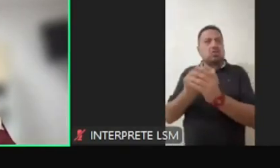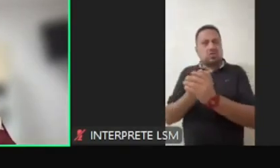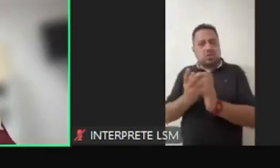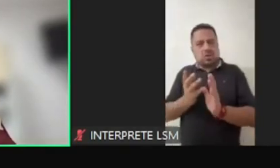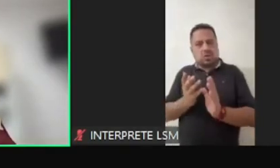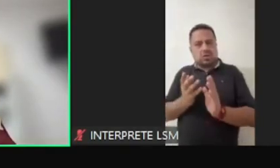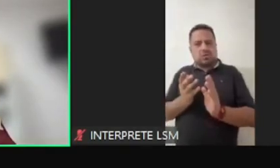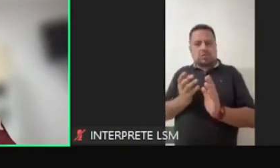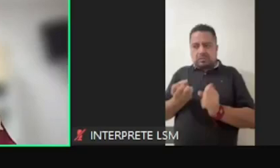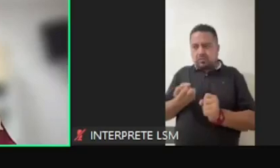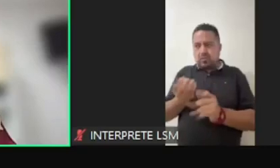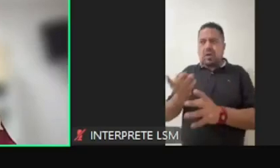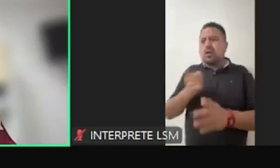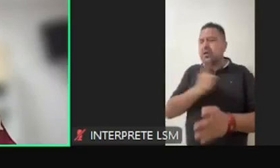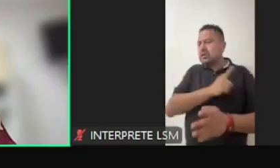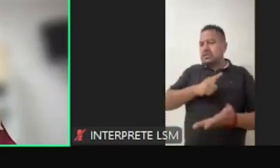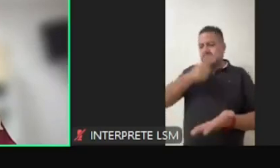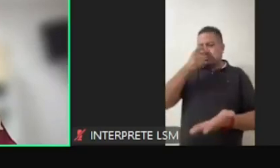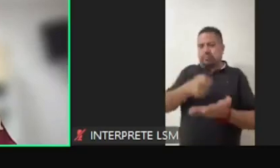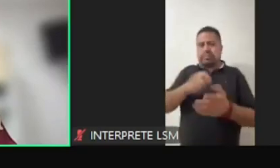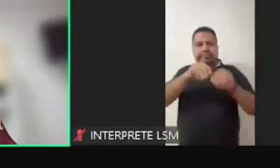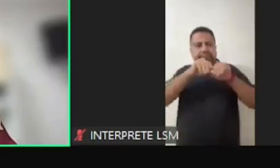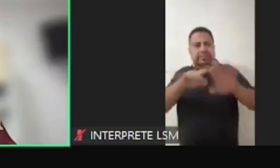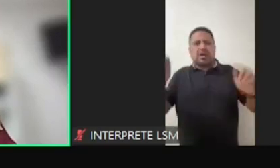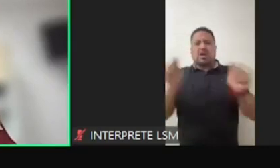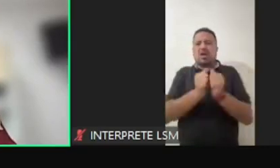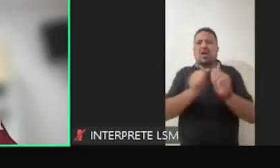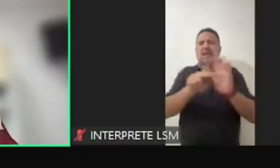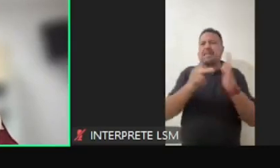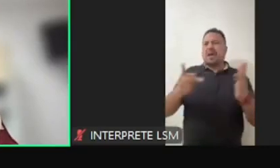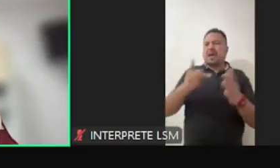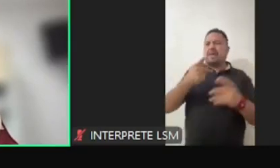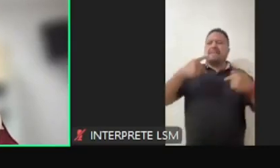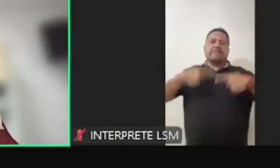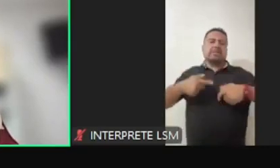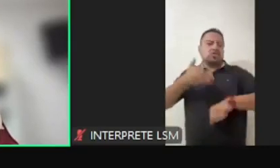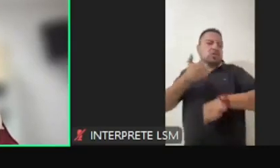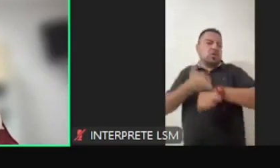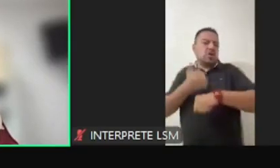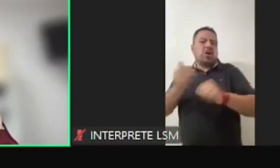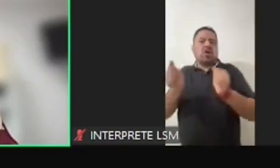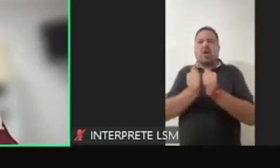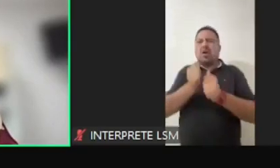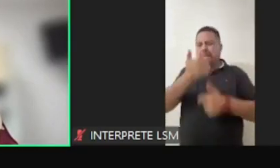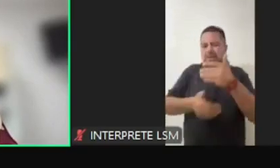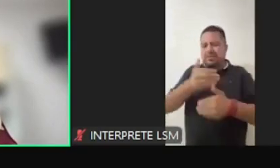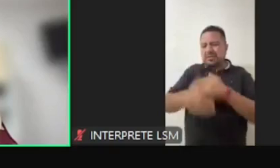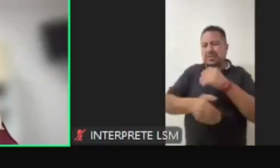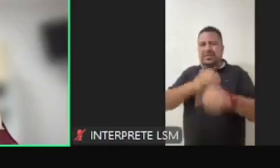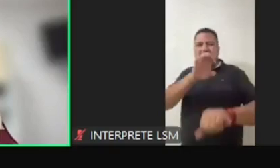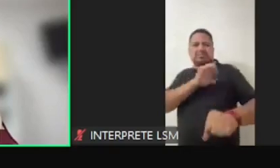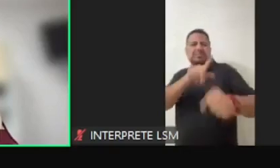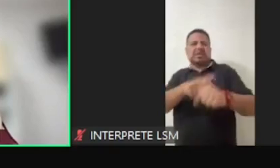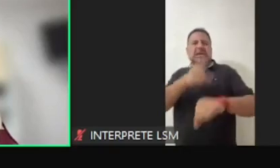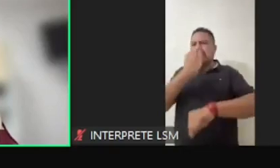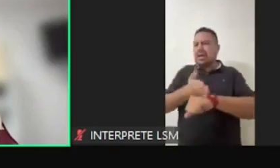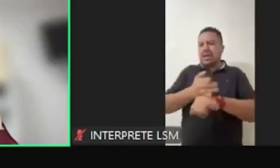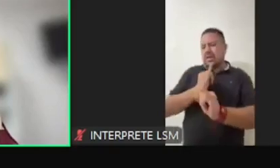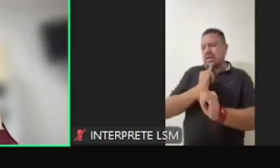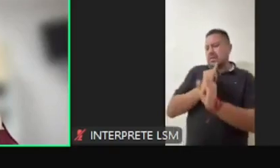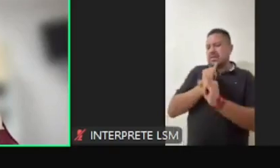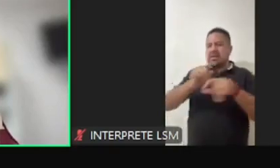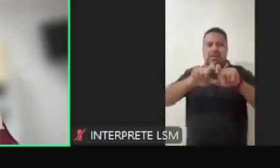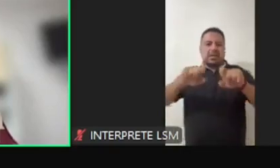la sentencia deberá publicarse en el catálogo de sujetos sancionados en los procedimientos especiales sancionadores de la página de internet de